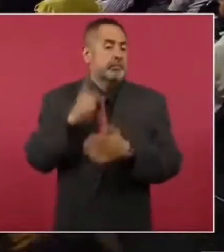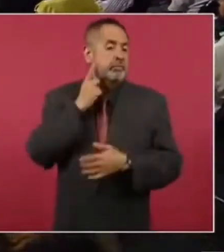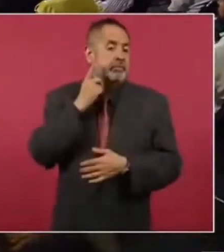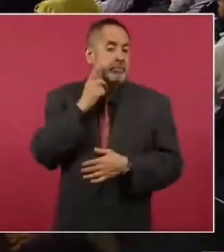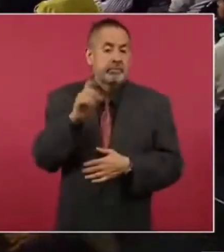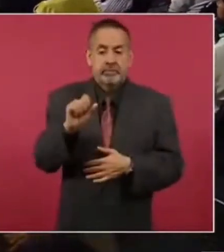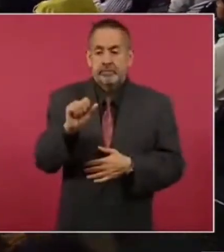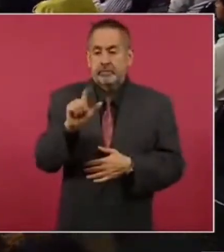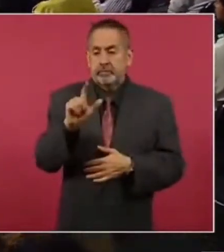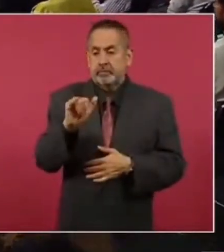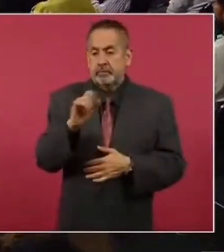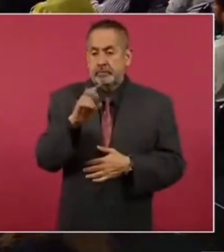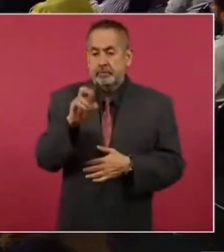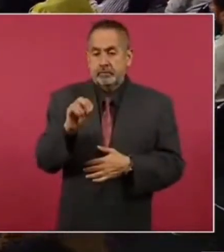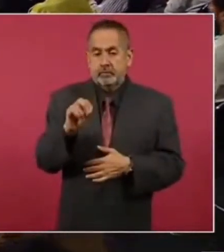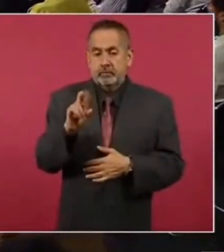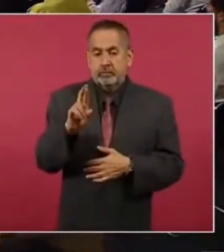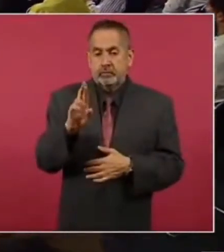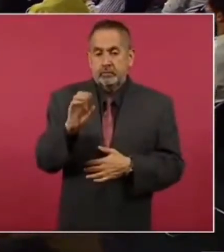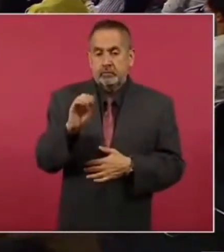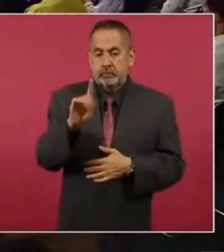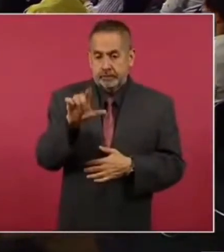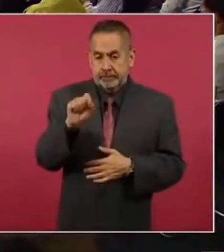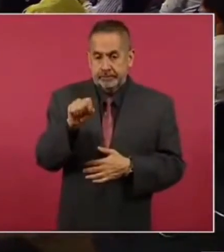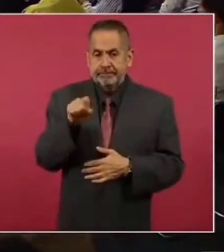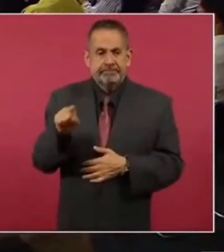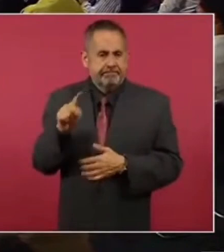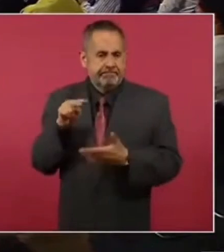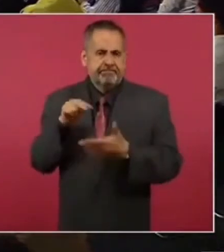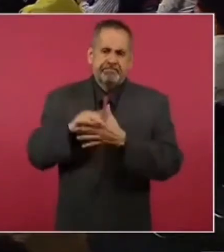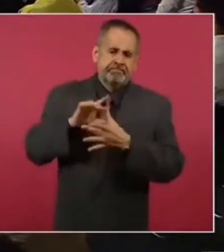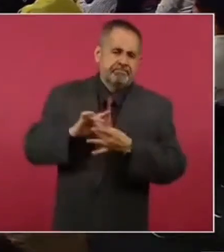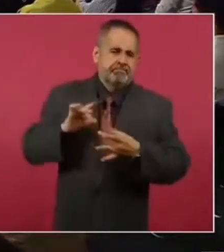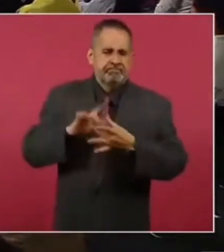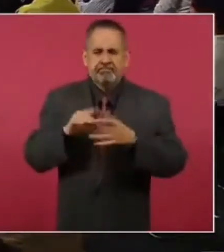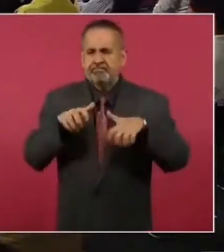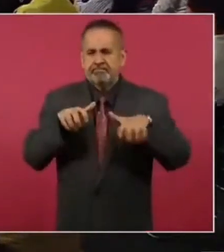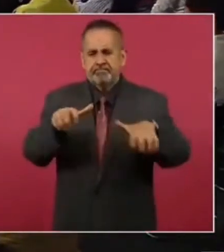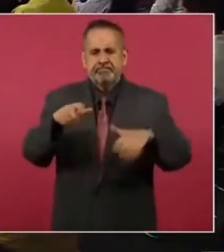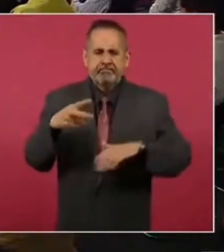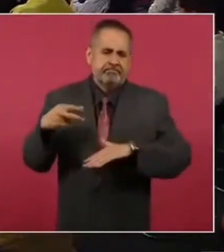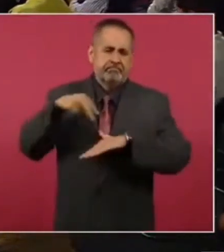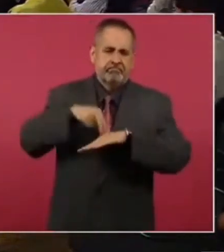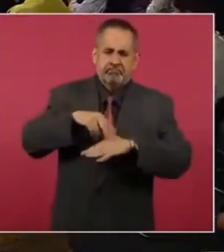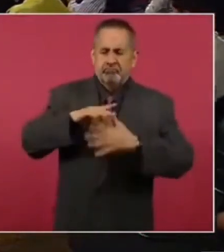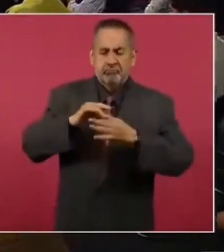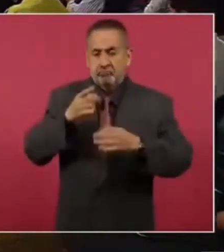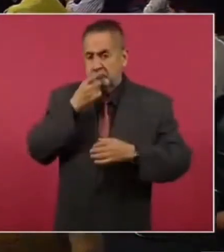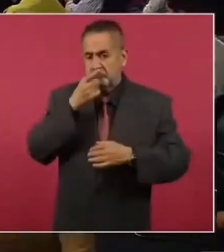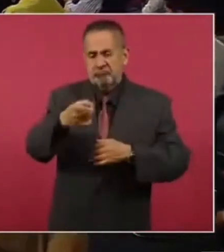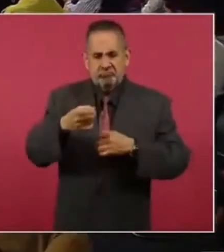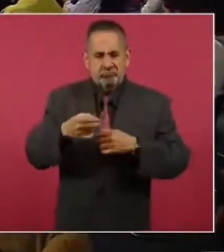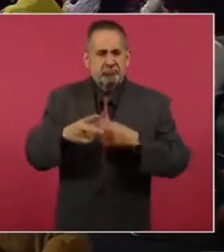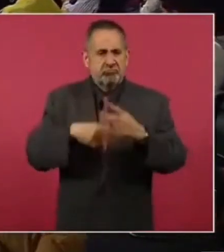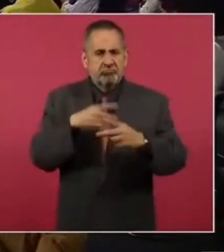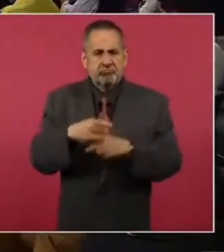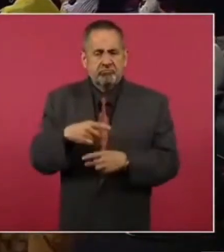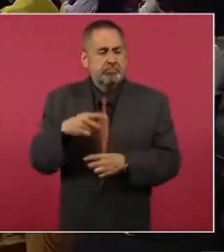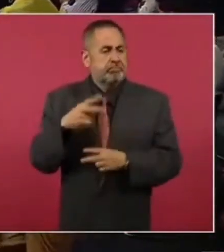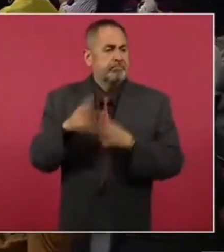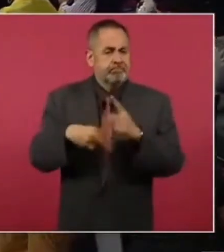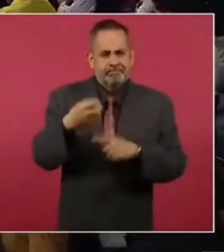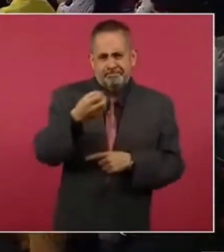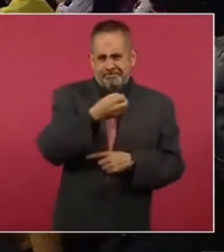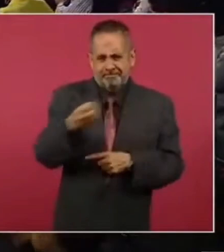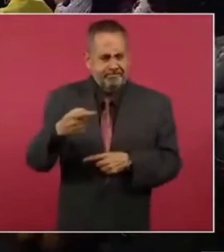Alejandro Robles durante su participación en el Pleno, así literalmente lo dijo: vamos a obrarizar